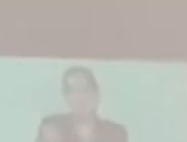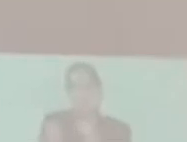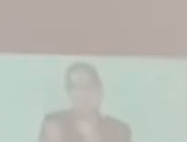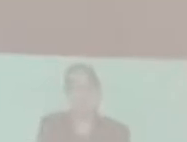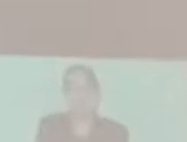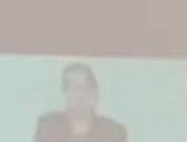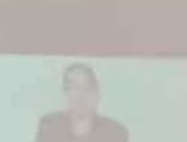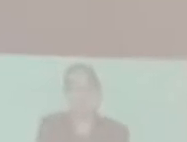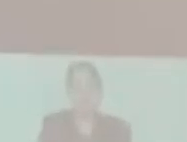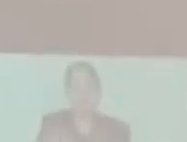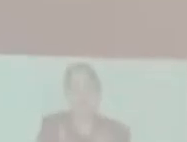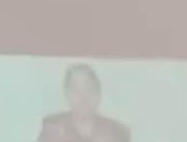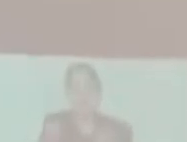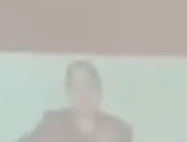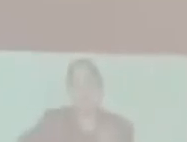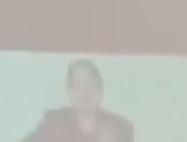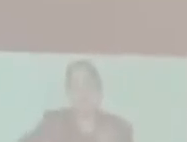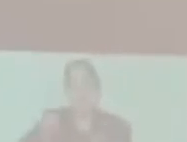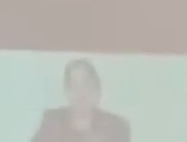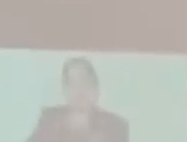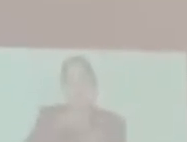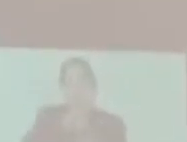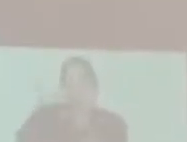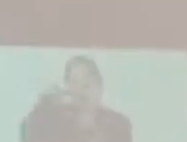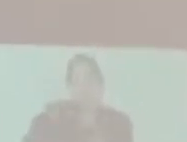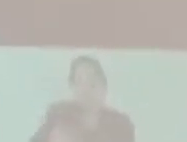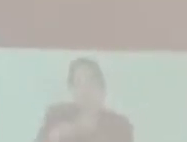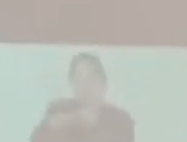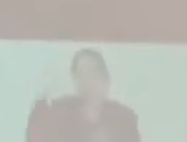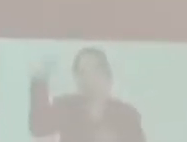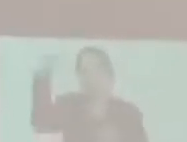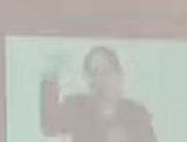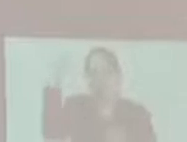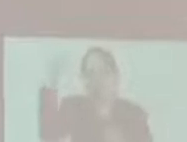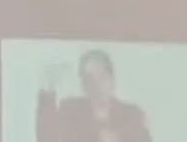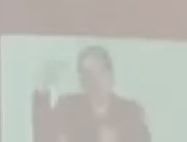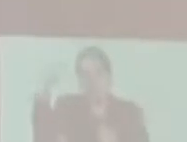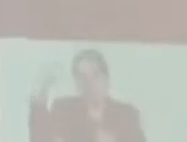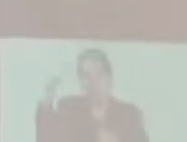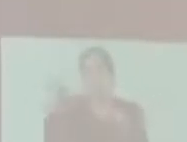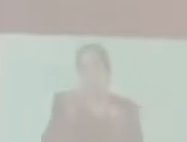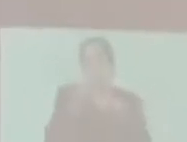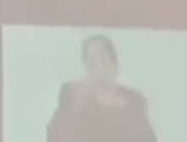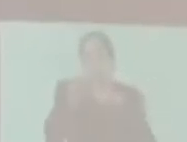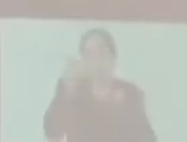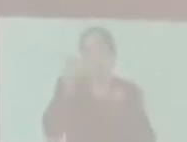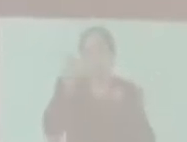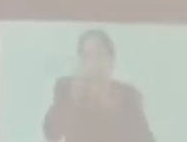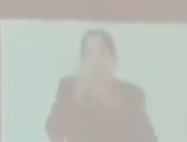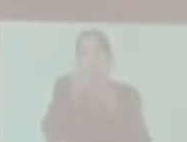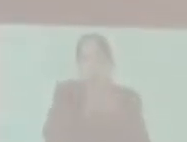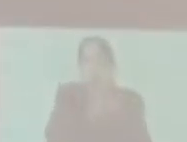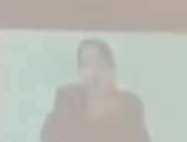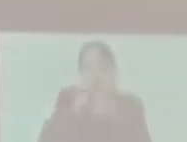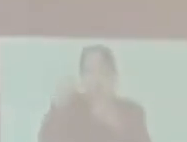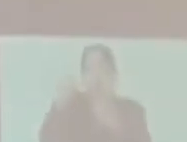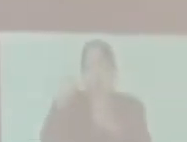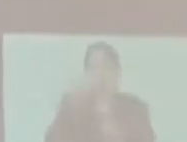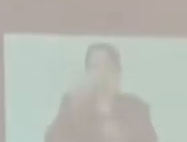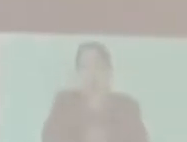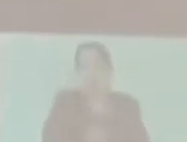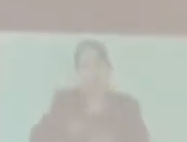en programas sociales del Gobierno de México en la ciudad, adultos mayores y los programas que conocemos del presidente,